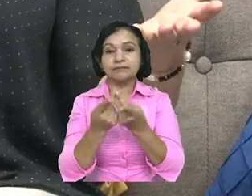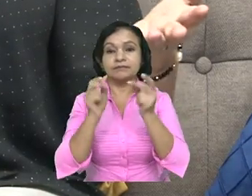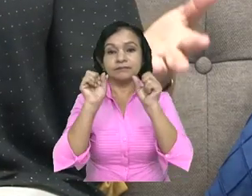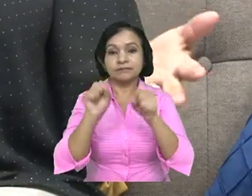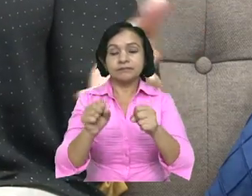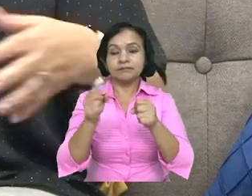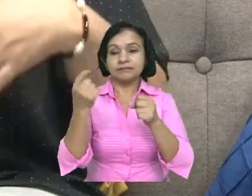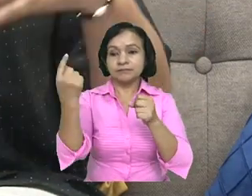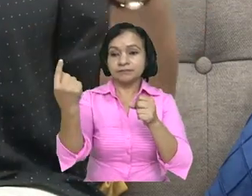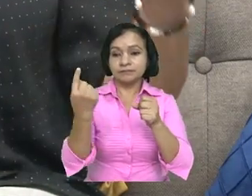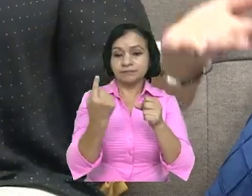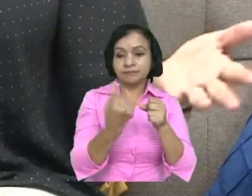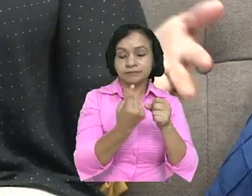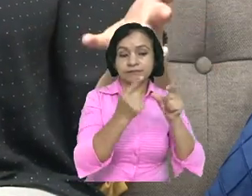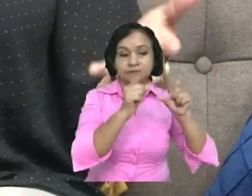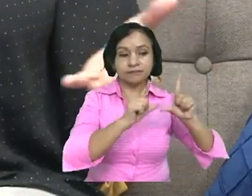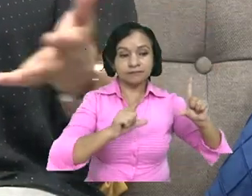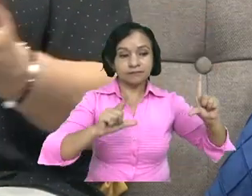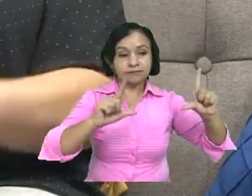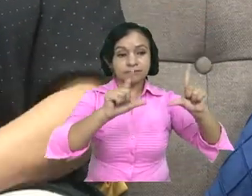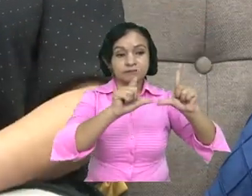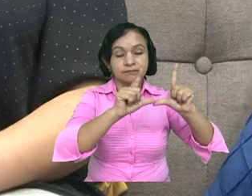cómo albergarse a la hora